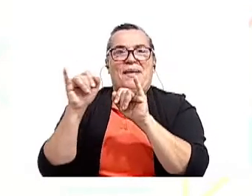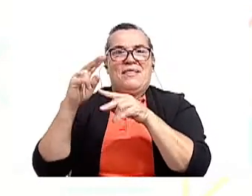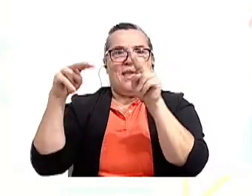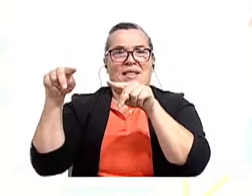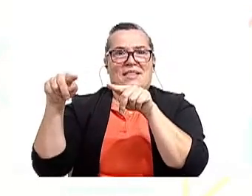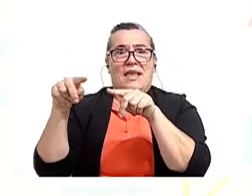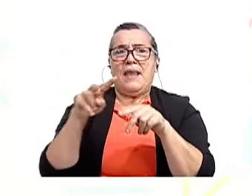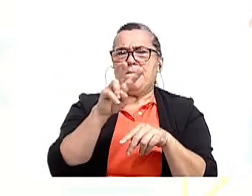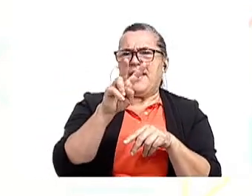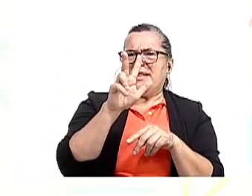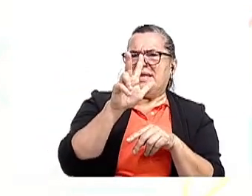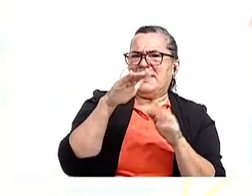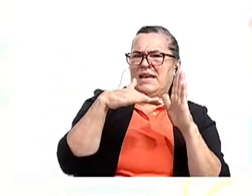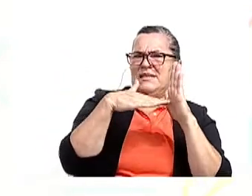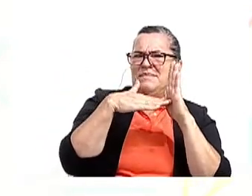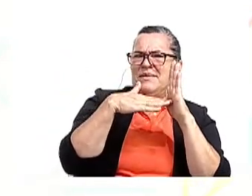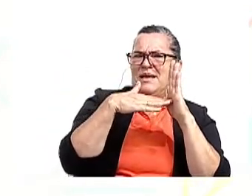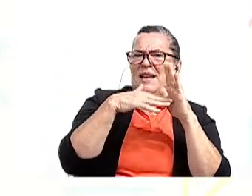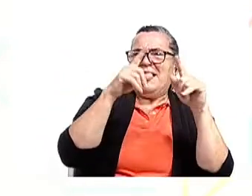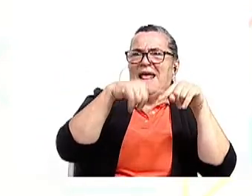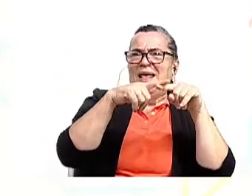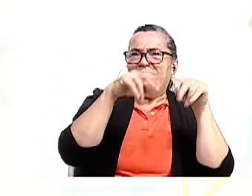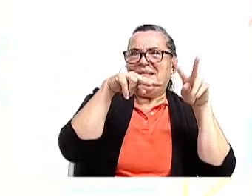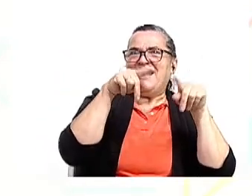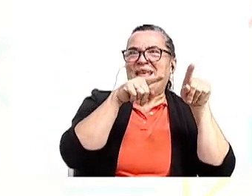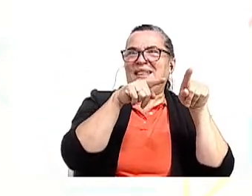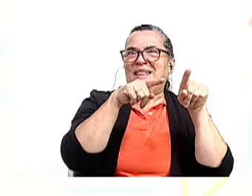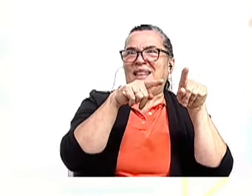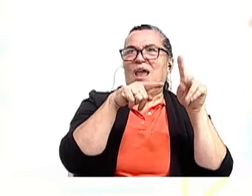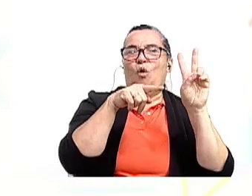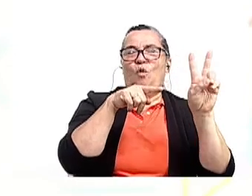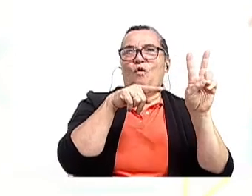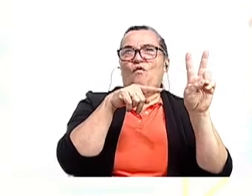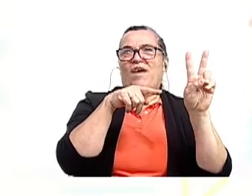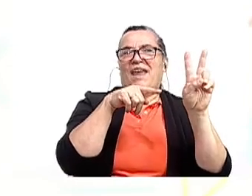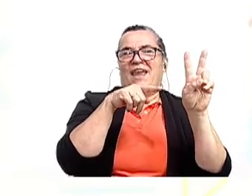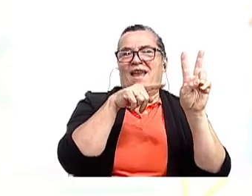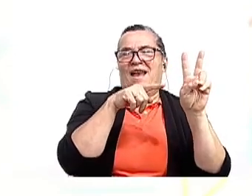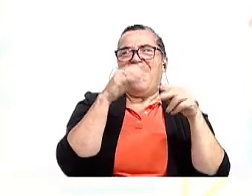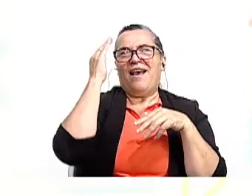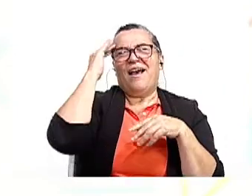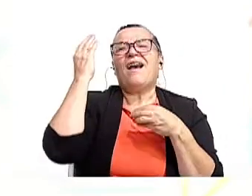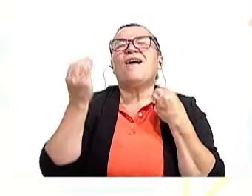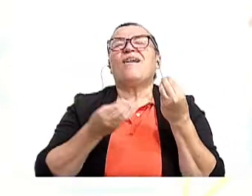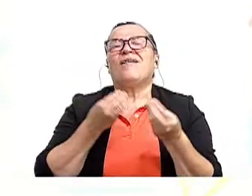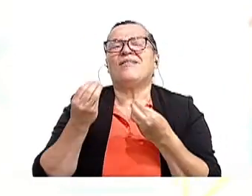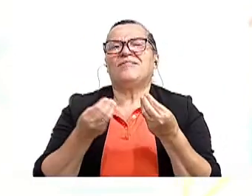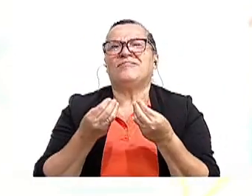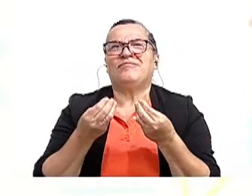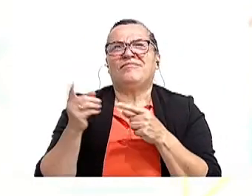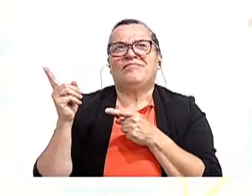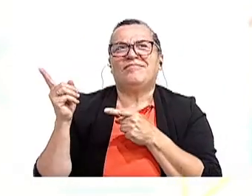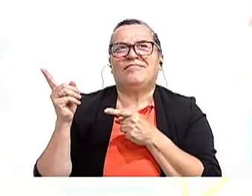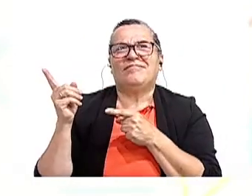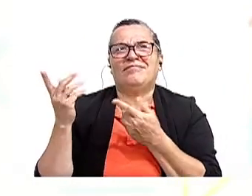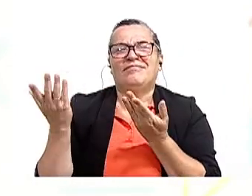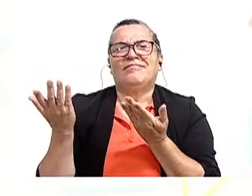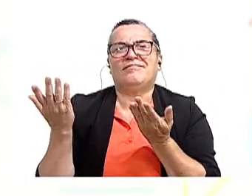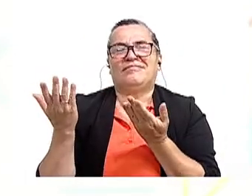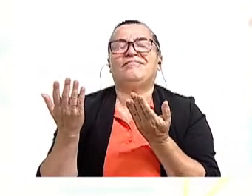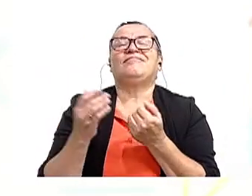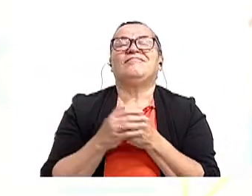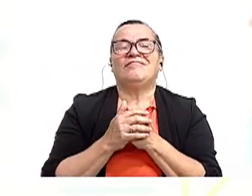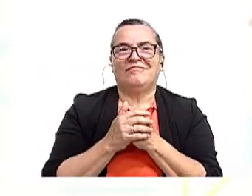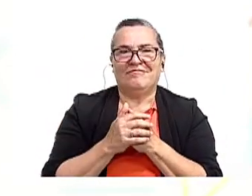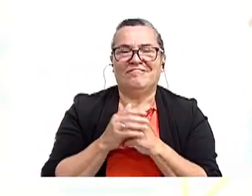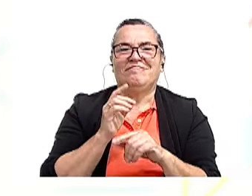representa a v de t, la variable dependiente. ¿Cómo vamos hasta este momento? ¿Qué hacemos ahora? Bien,